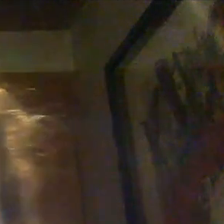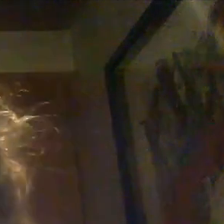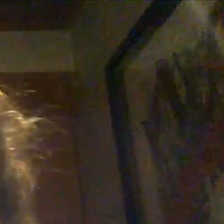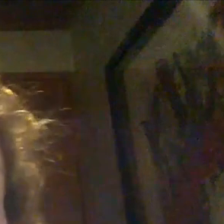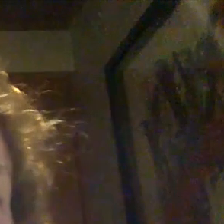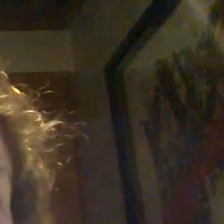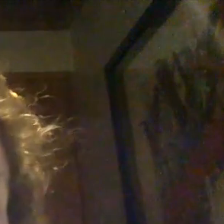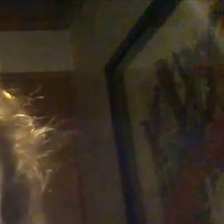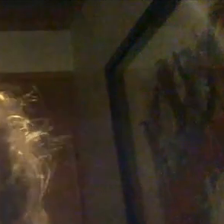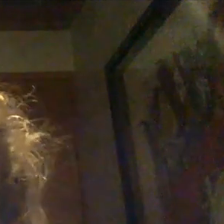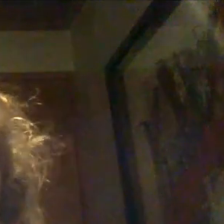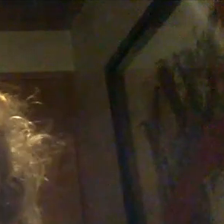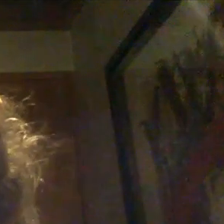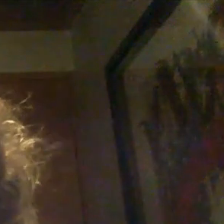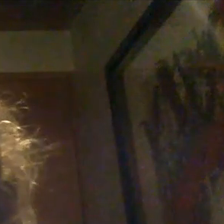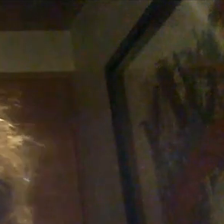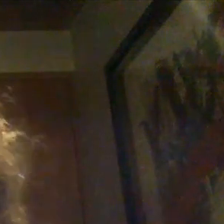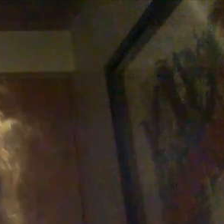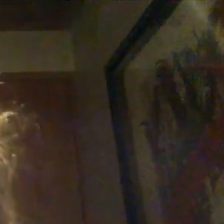Ahí está. Ahora sí.